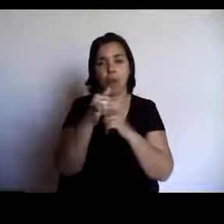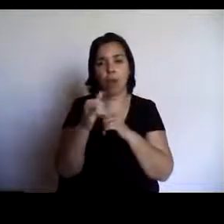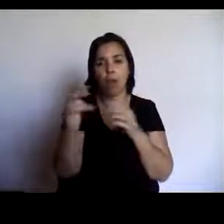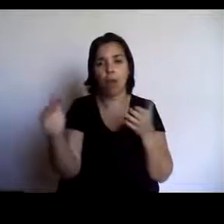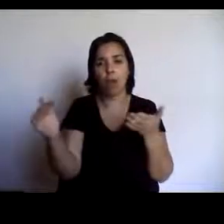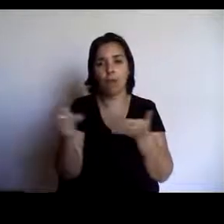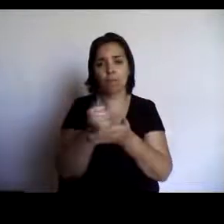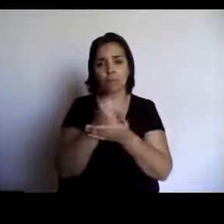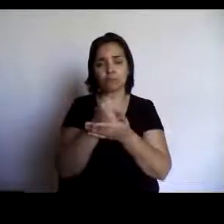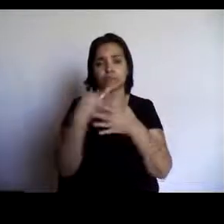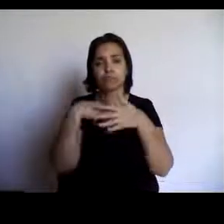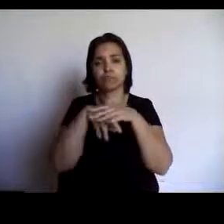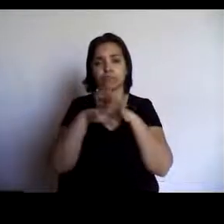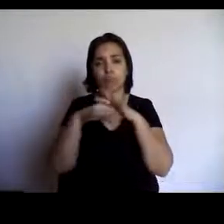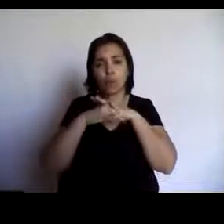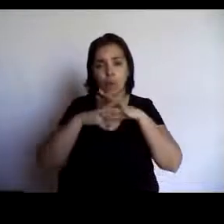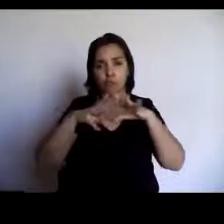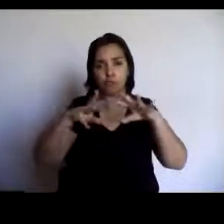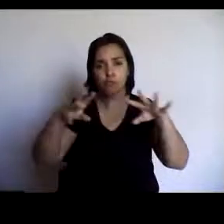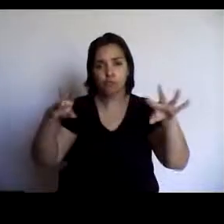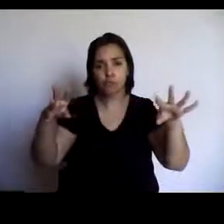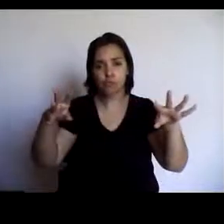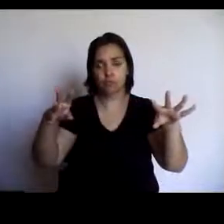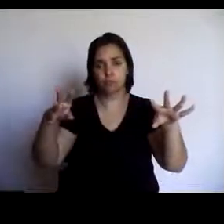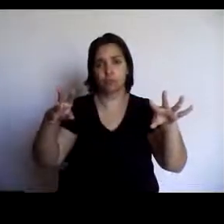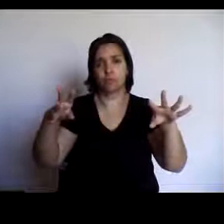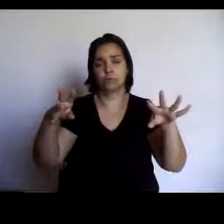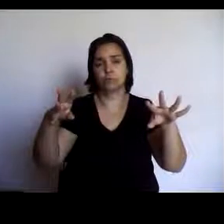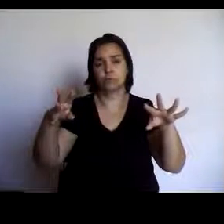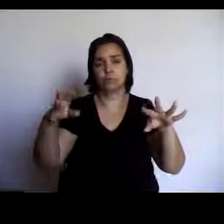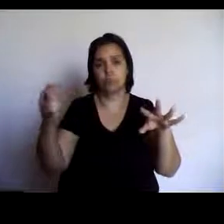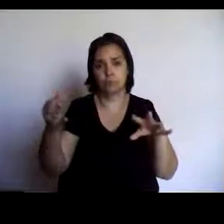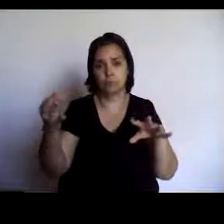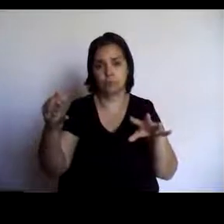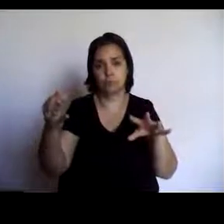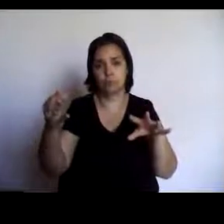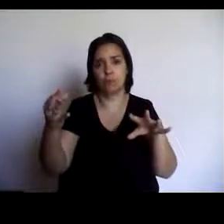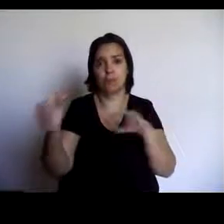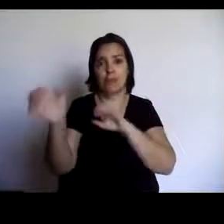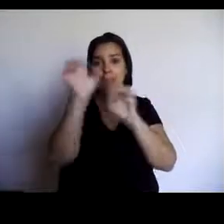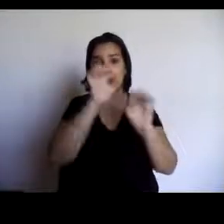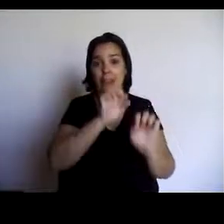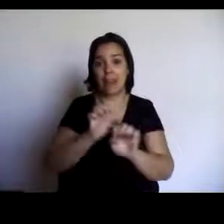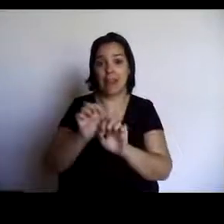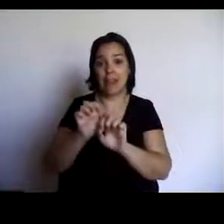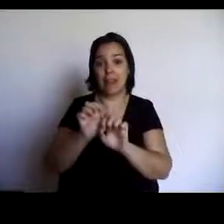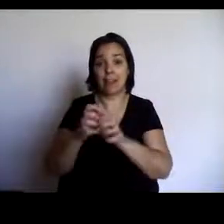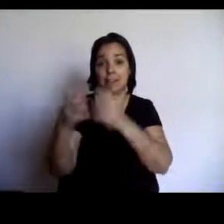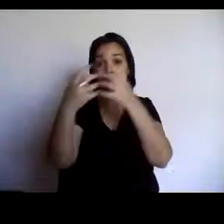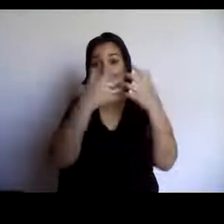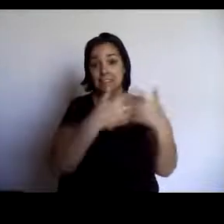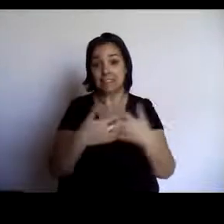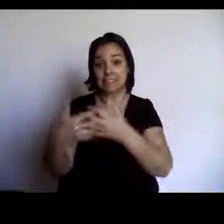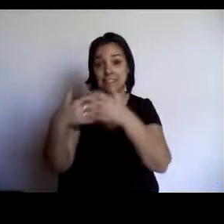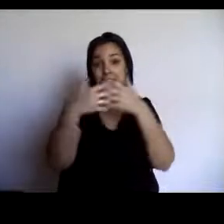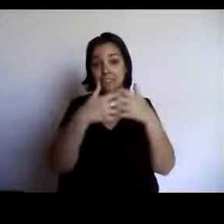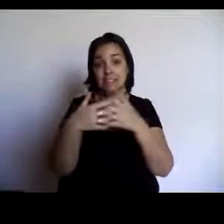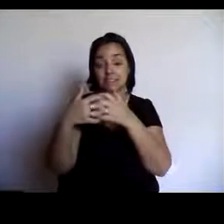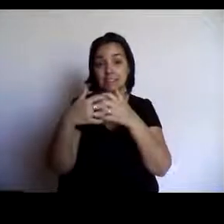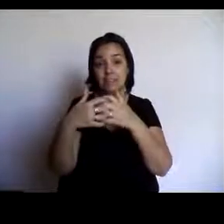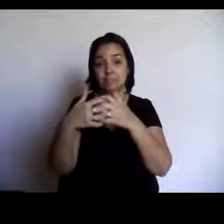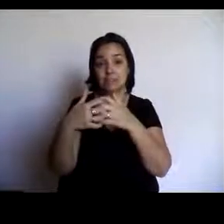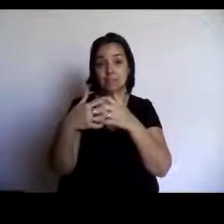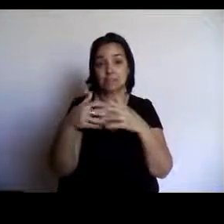de recursos en lo que es la lucha contra la despoblación. Muchísimas gracias. Seguro que al final surgen